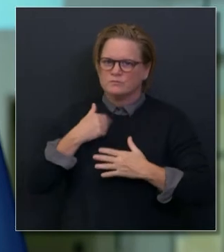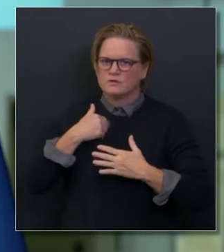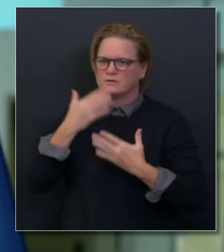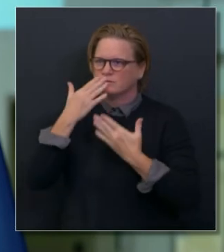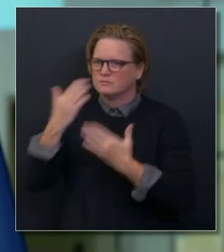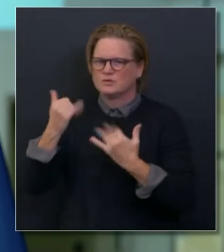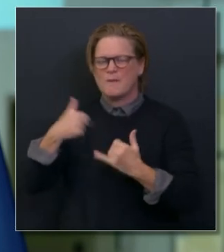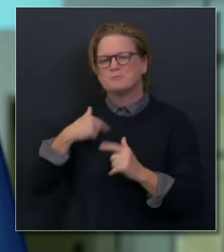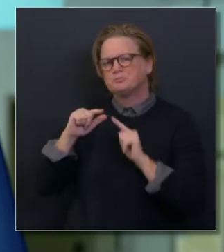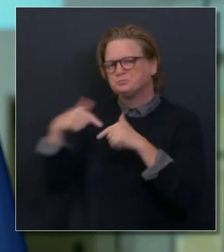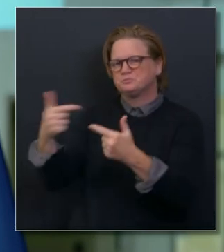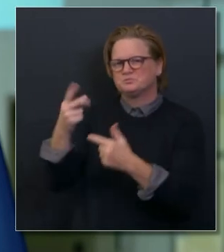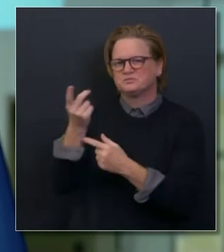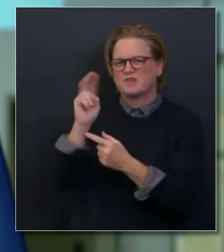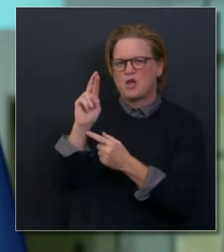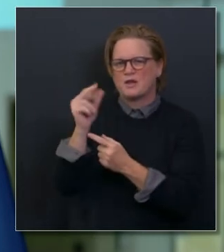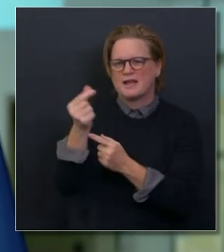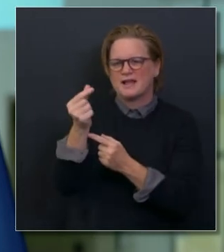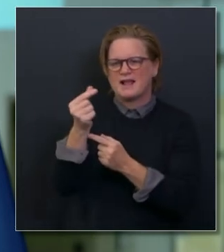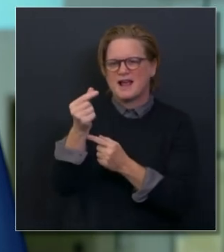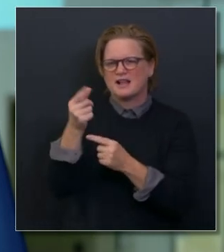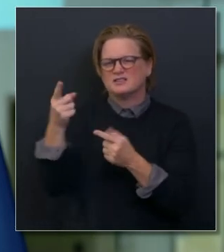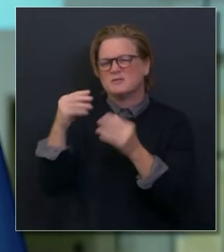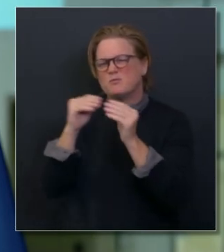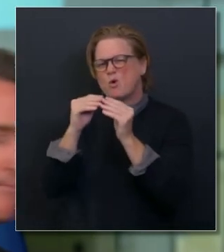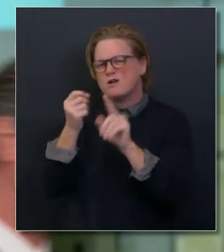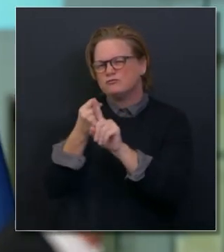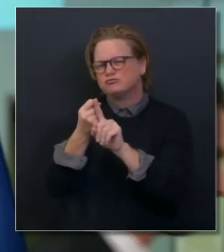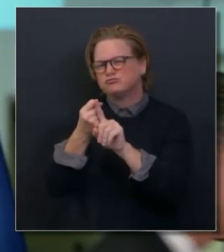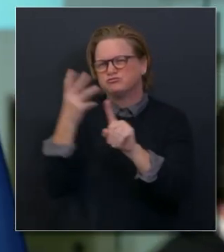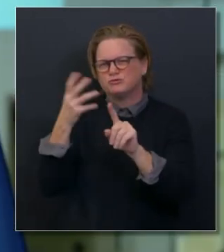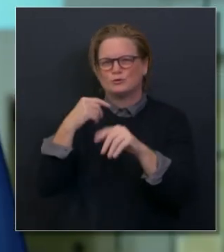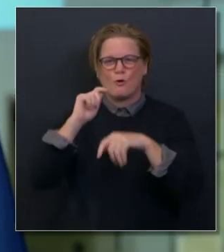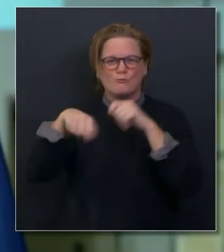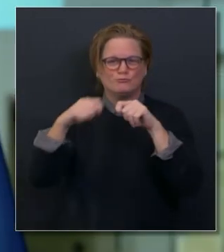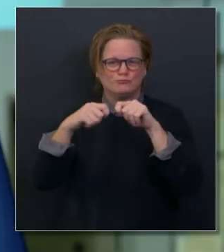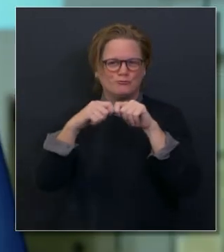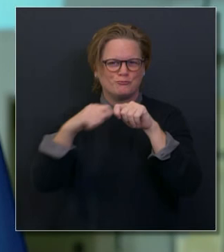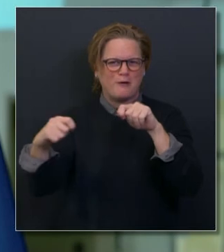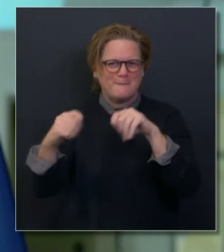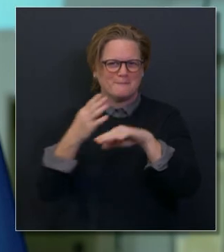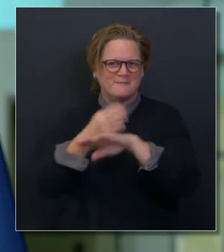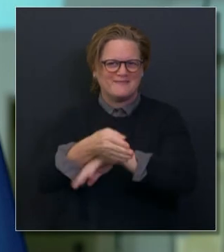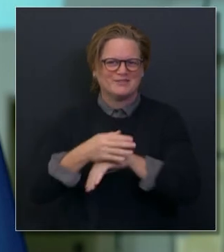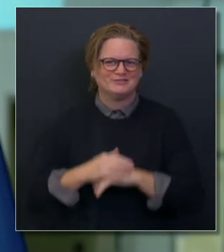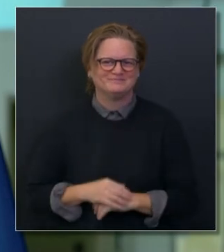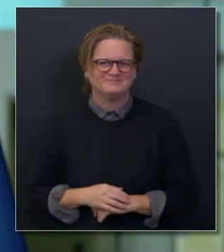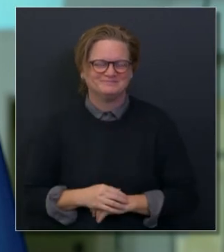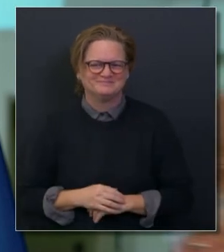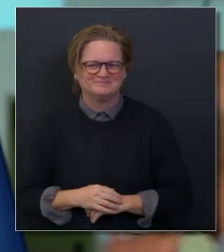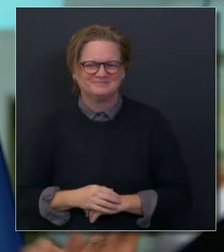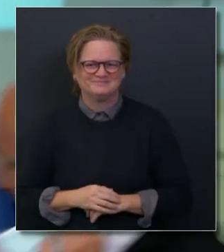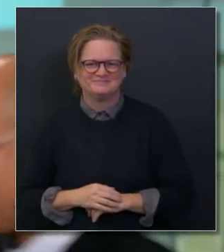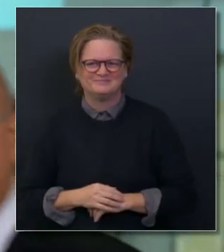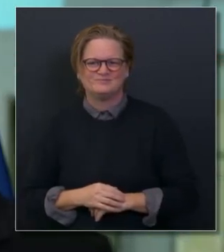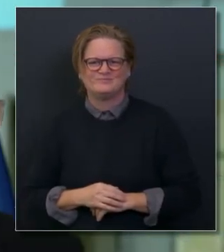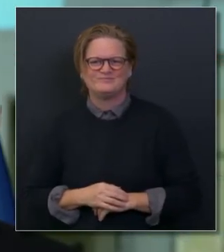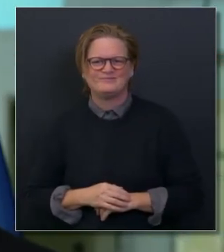ayudándonos mutuamente. Y le voy a pedir al doctor Galli que les desglose esto un poco más detalladamente para